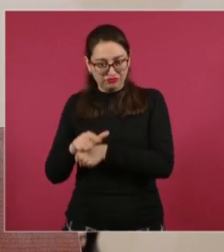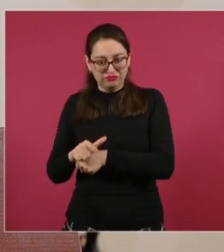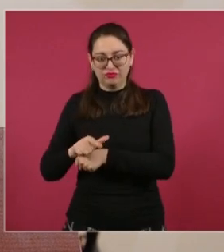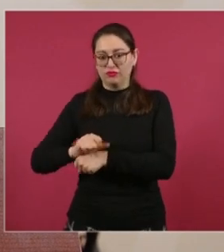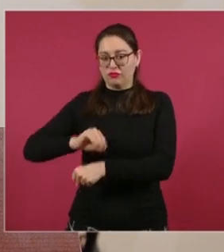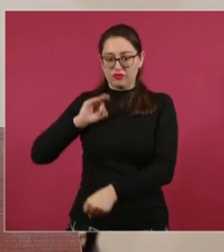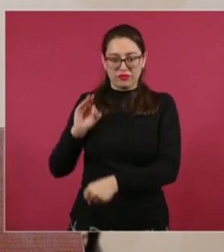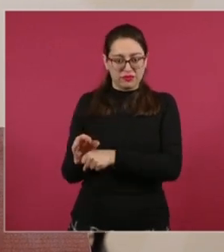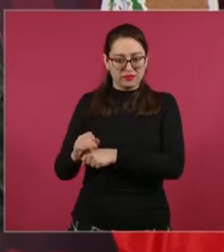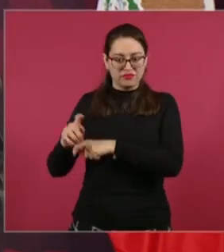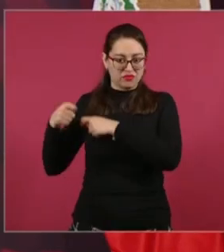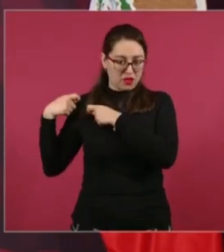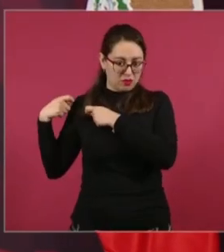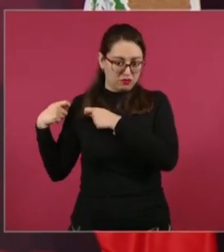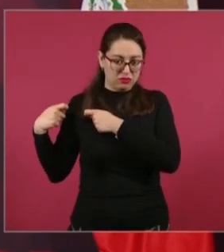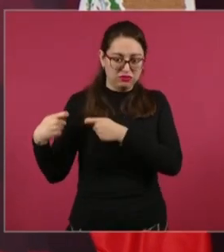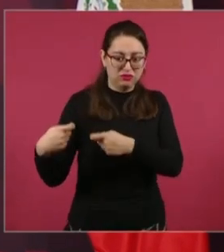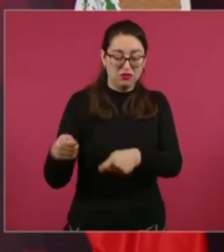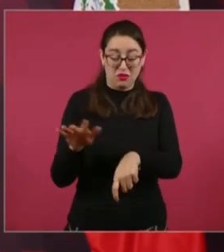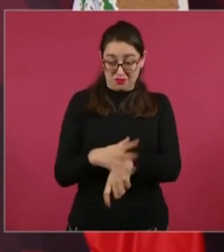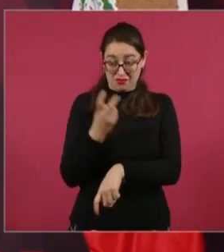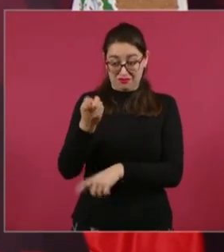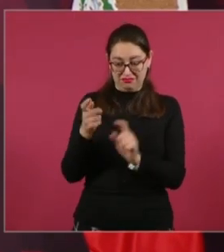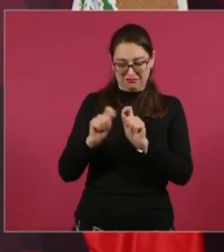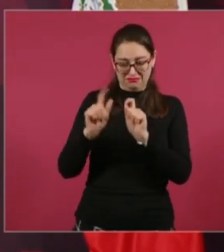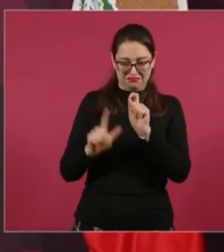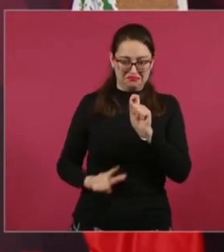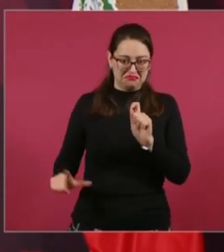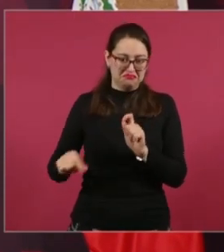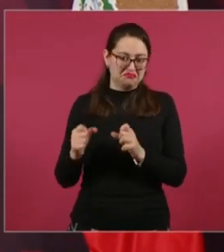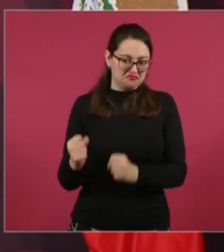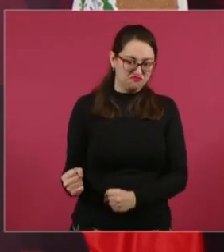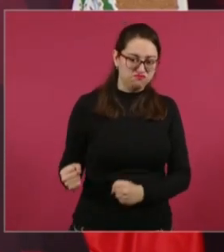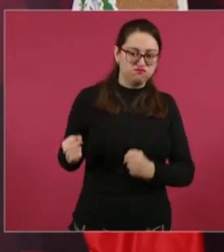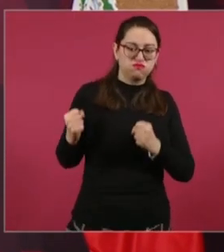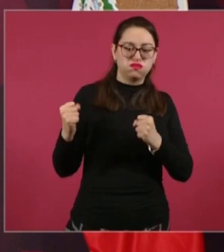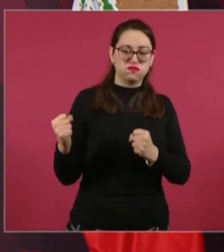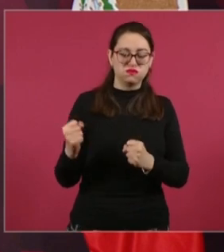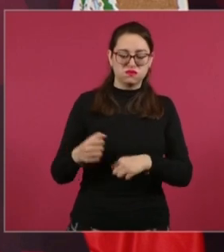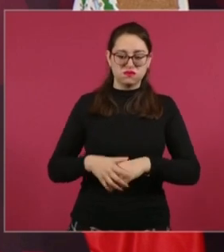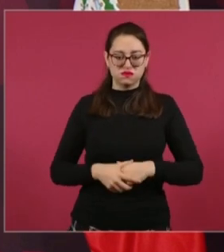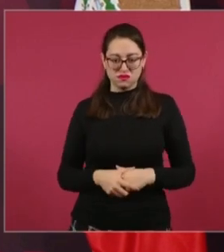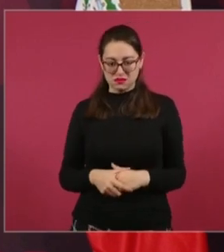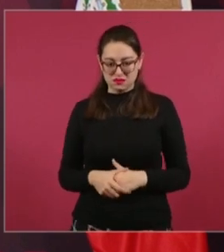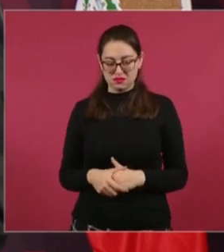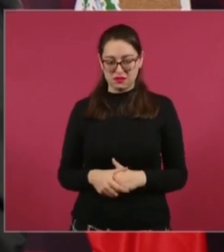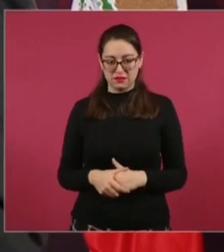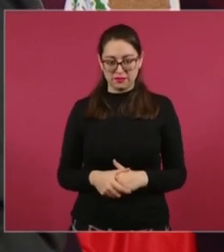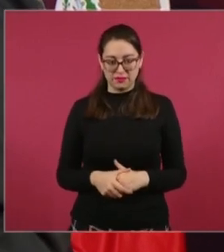Por eso somos grandes y eso es lo que les molesta,